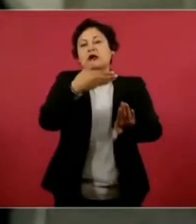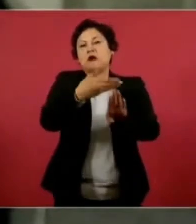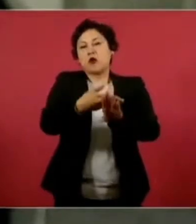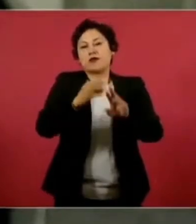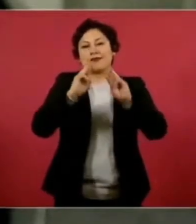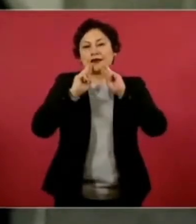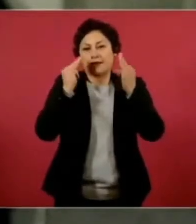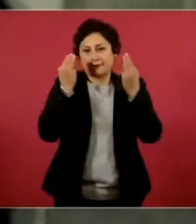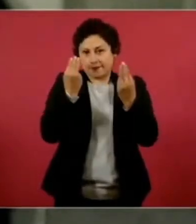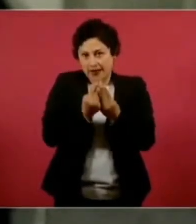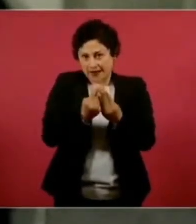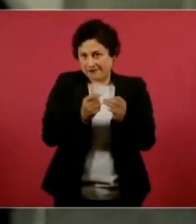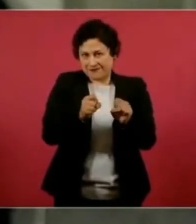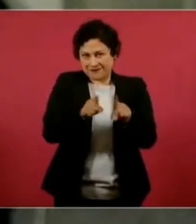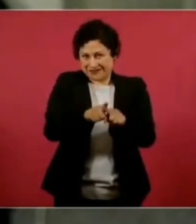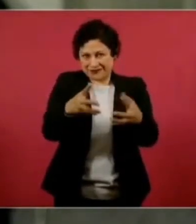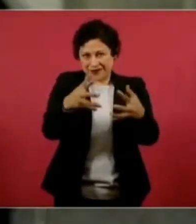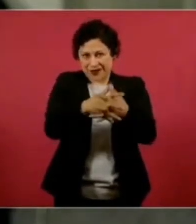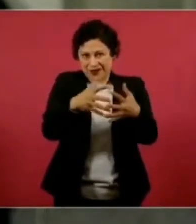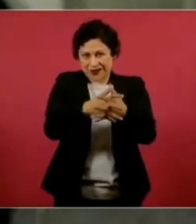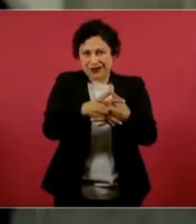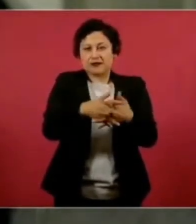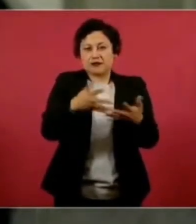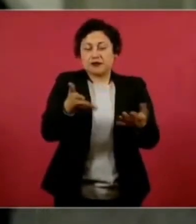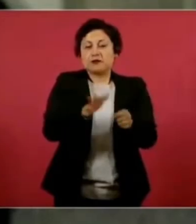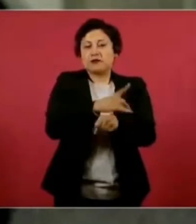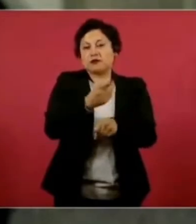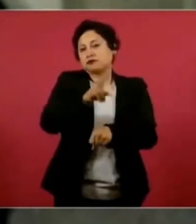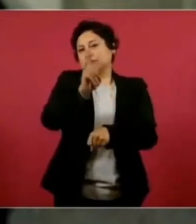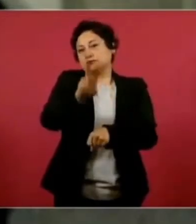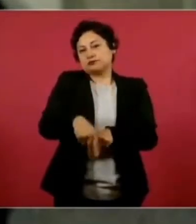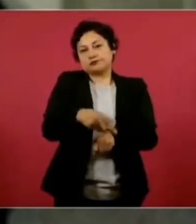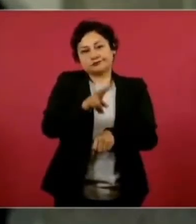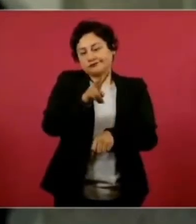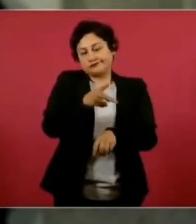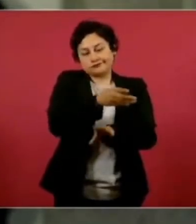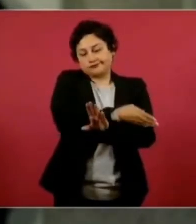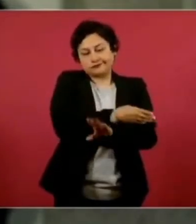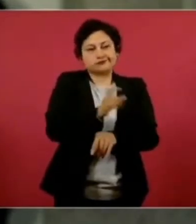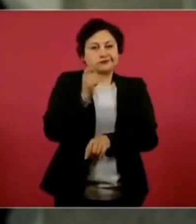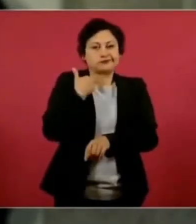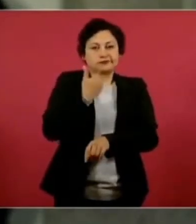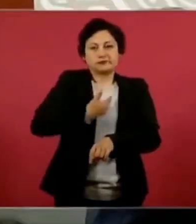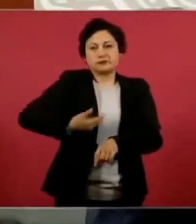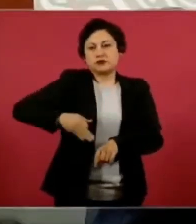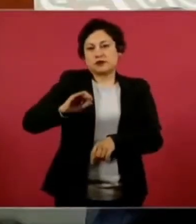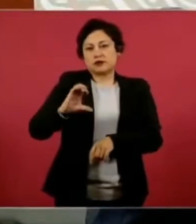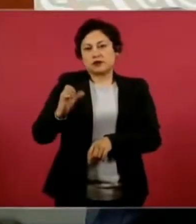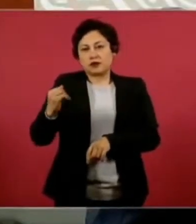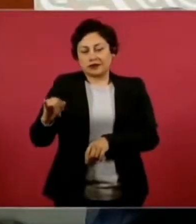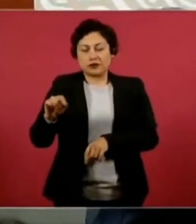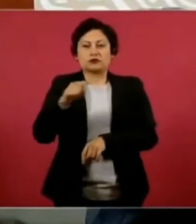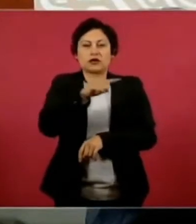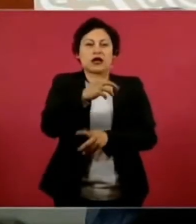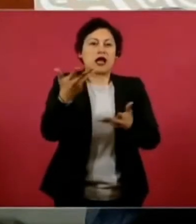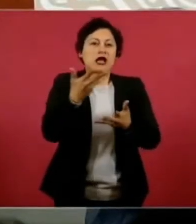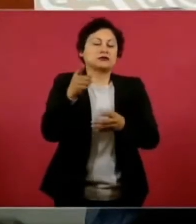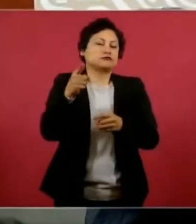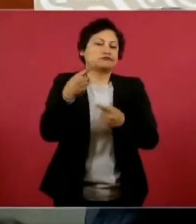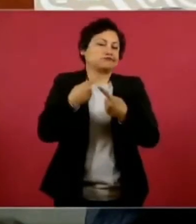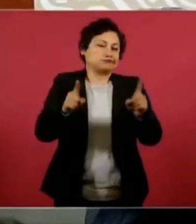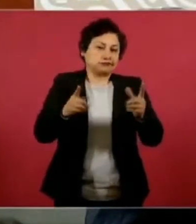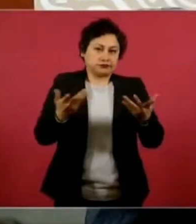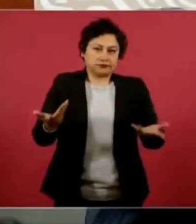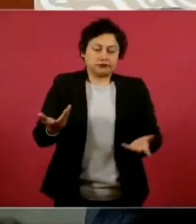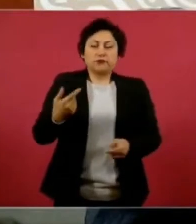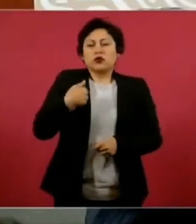supuesta, porque en realidad se posicionó al cártel de Sinaloa en aquel sexenio de Felipe Calderón. Preguntarle cómo lograr entonces que las